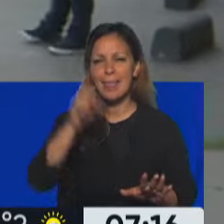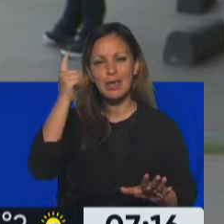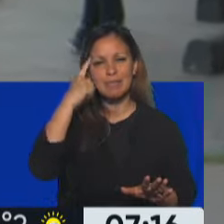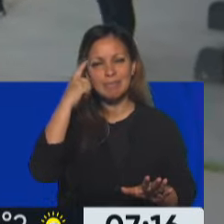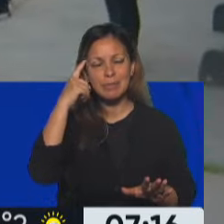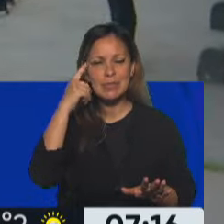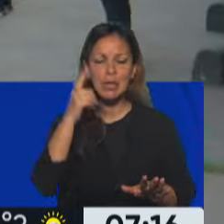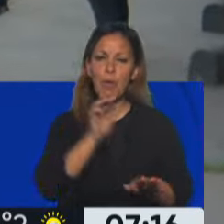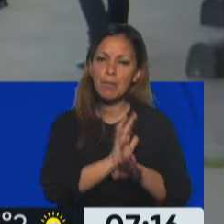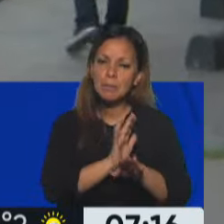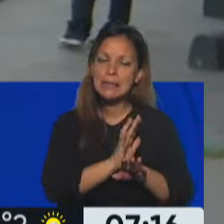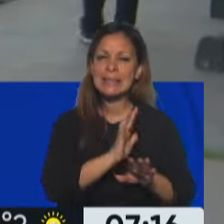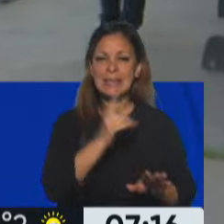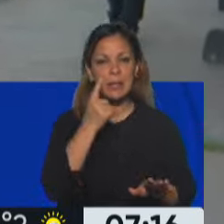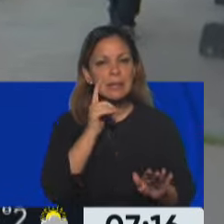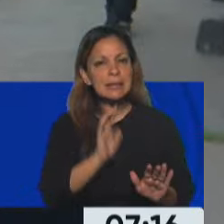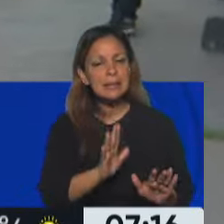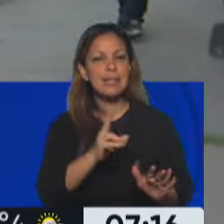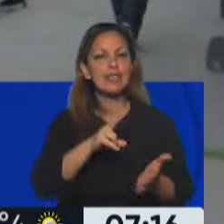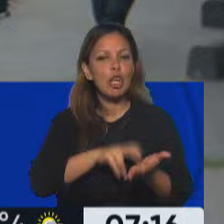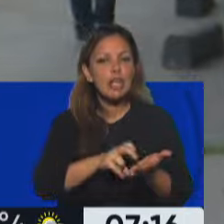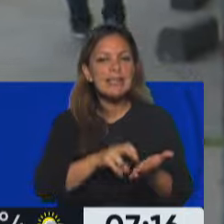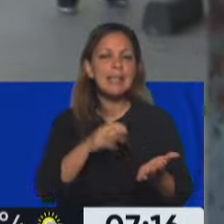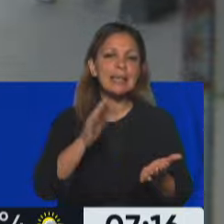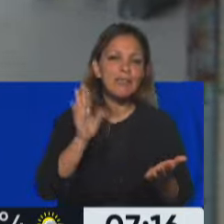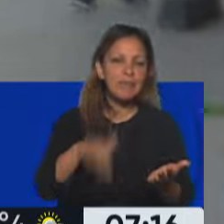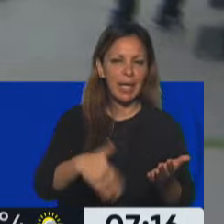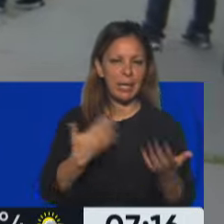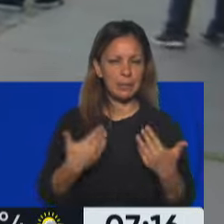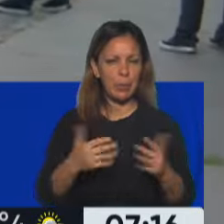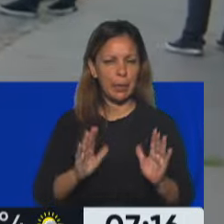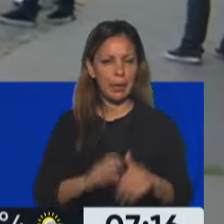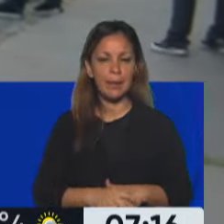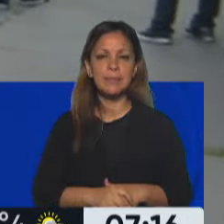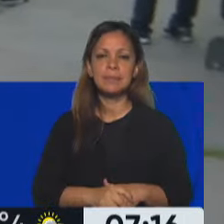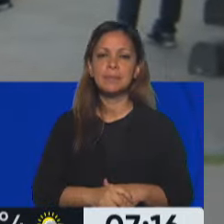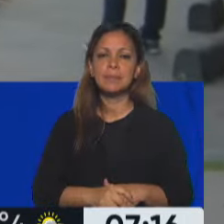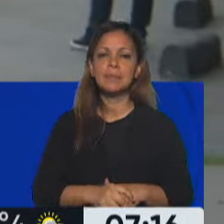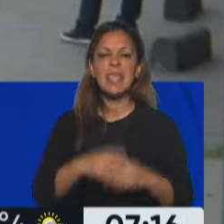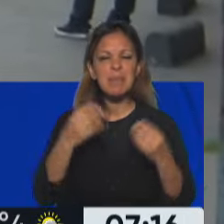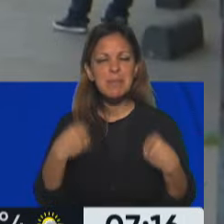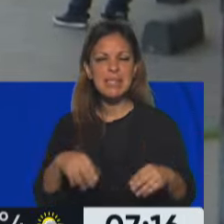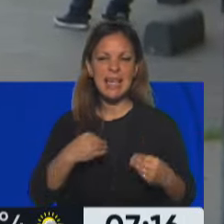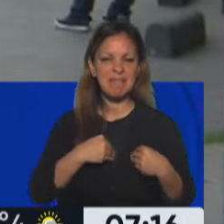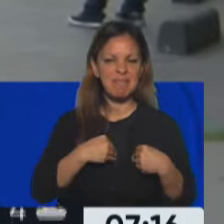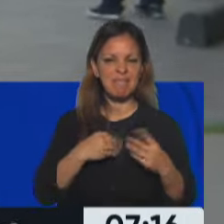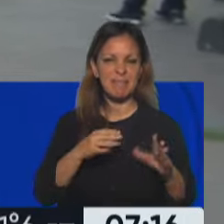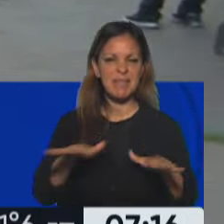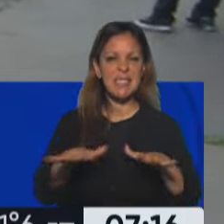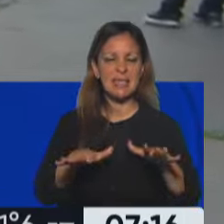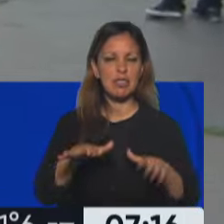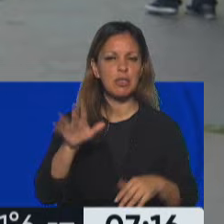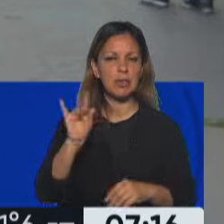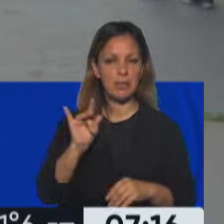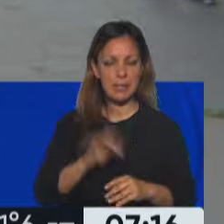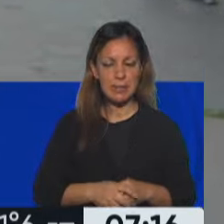que no sean las esperadas. Seguramente. Así que bueno, comienza a ponerse todo muy, muy difícil, muy complicado, y además,